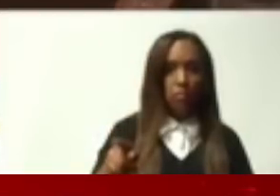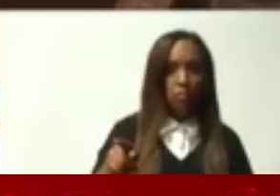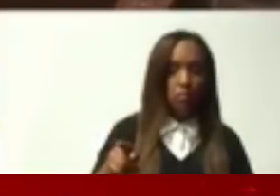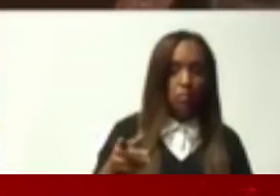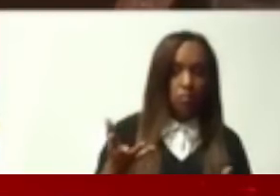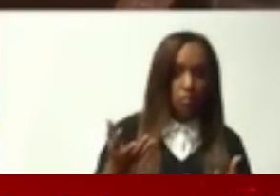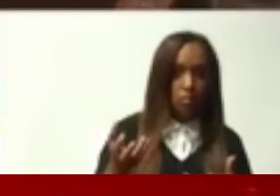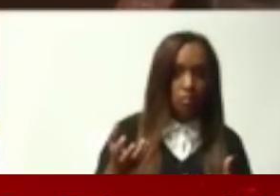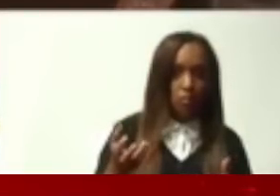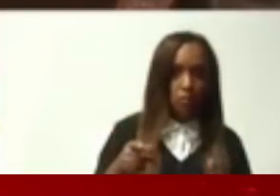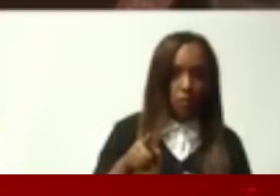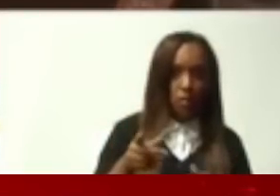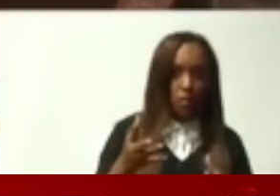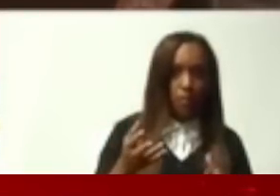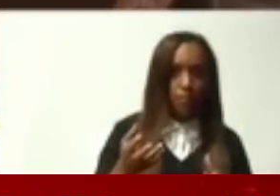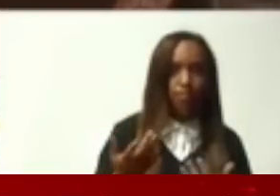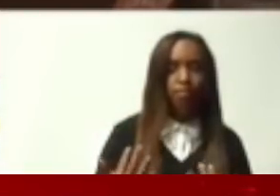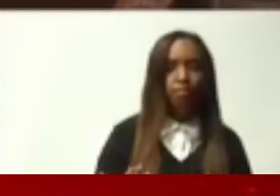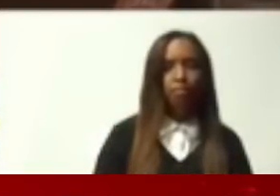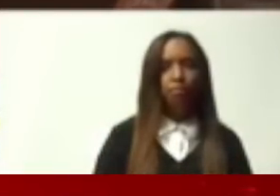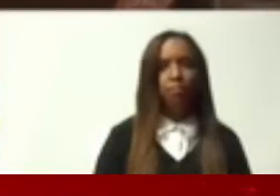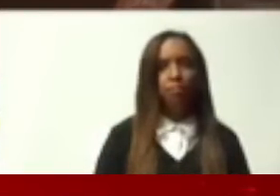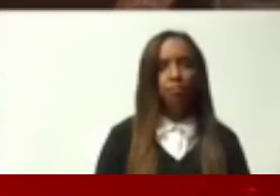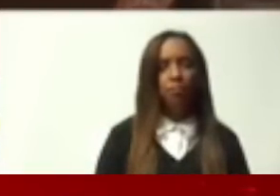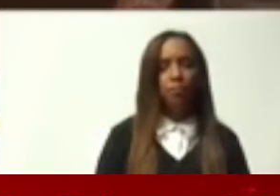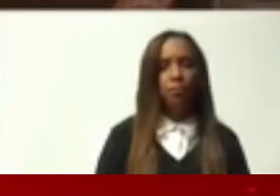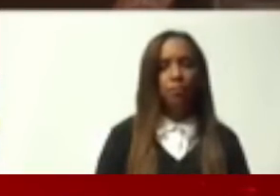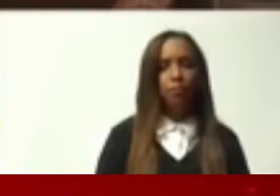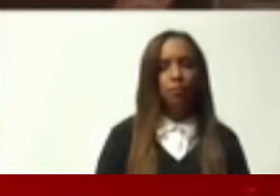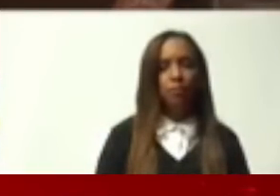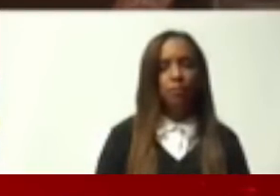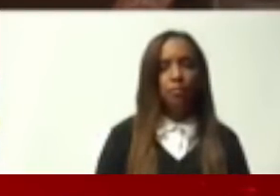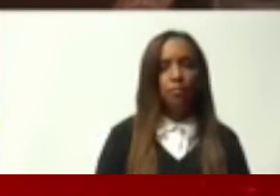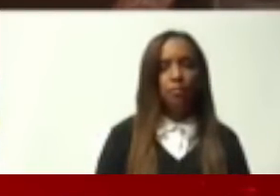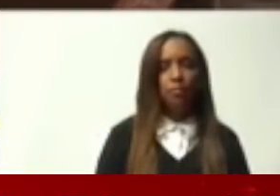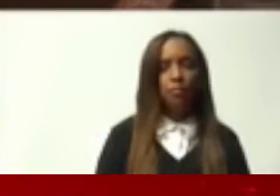Muchas gracias. Entonces, el honorable diputado Luis Enríquez.